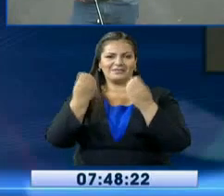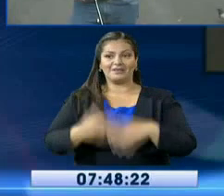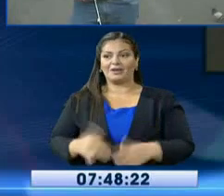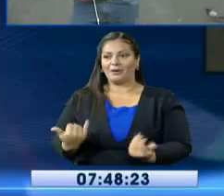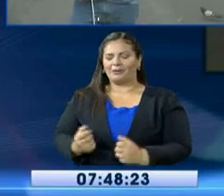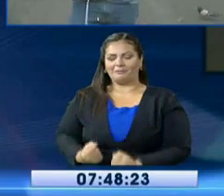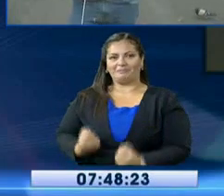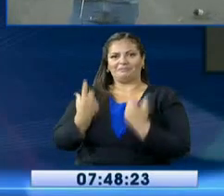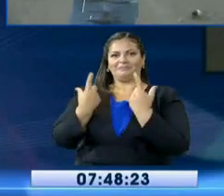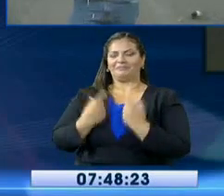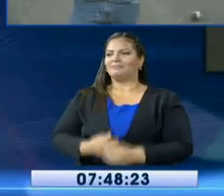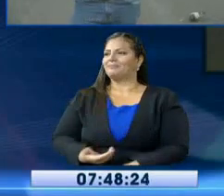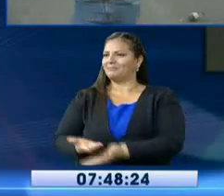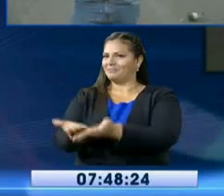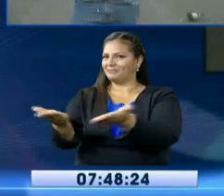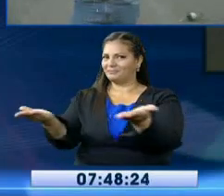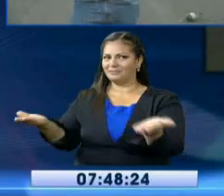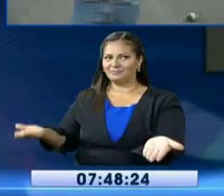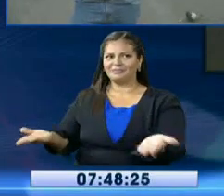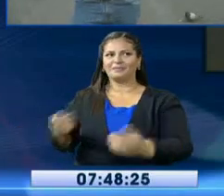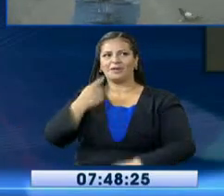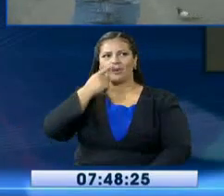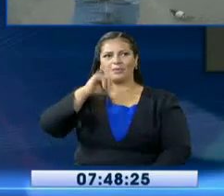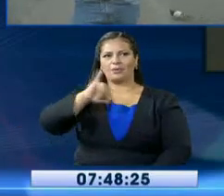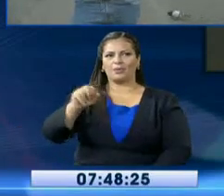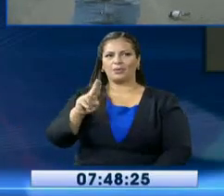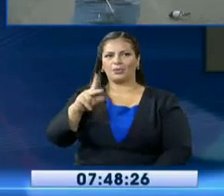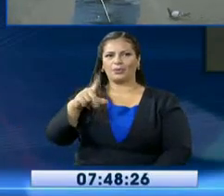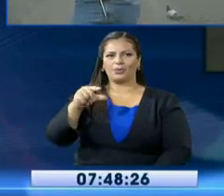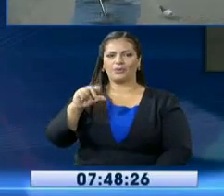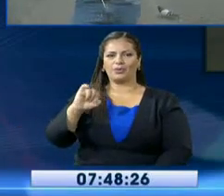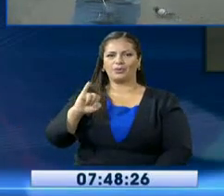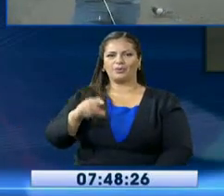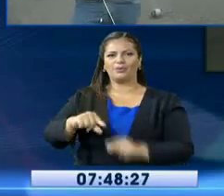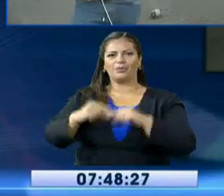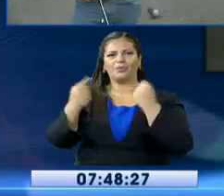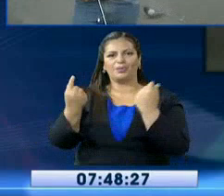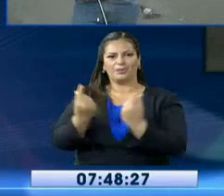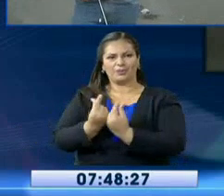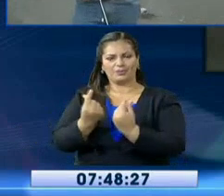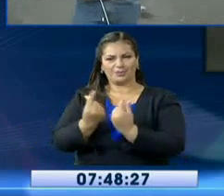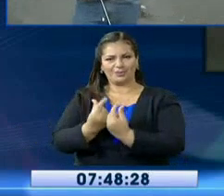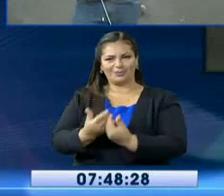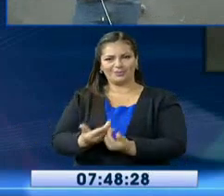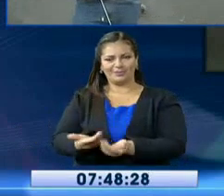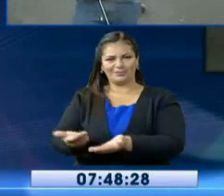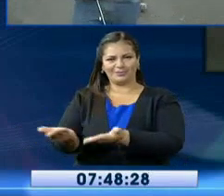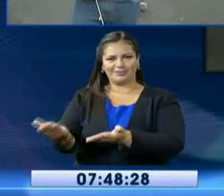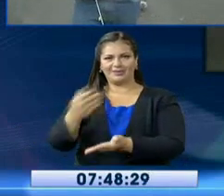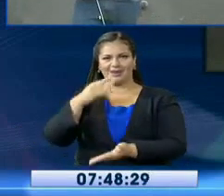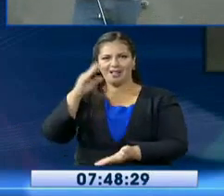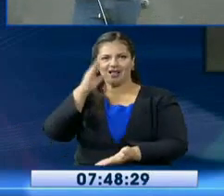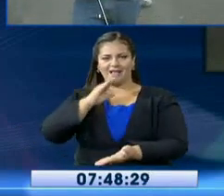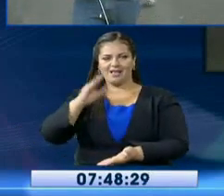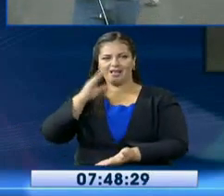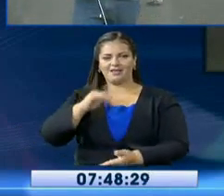En el estudio está con nosotros Julio Castro y su grupo Póngale Sabor. Buenos días, Julio, ¿qué tal?